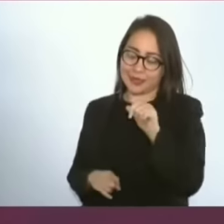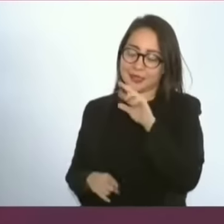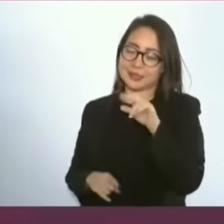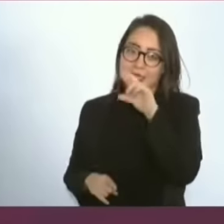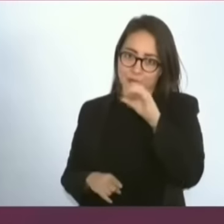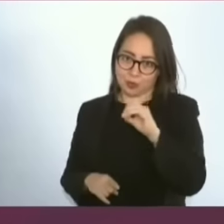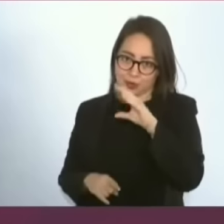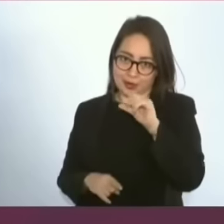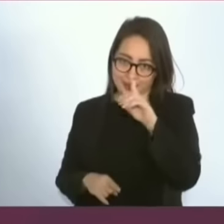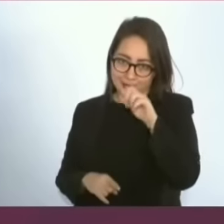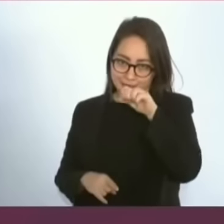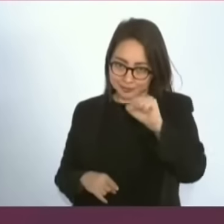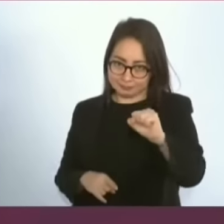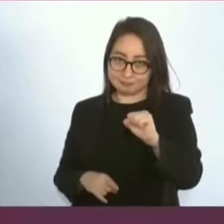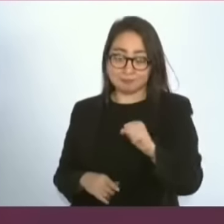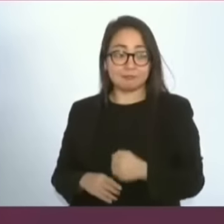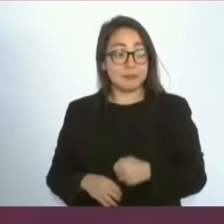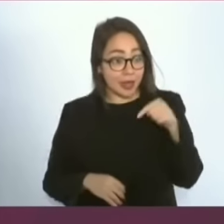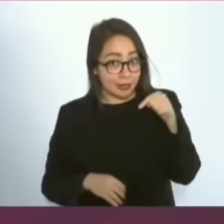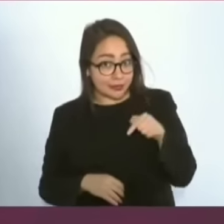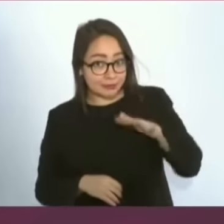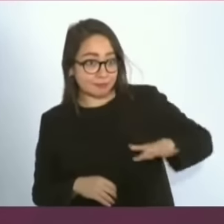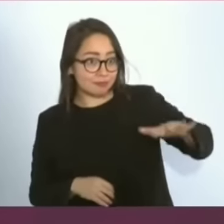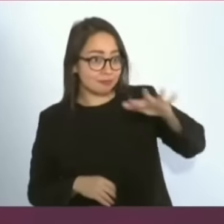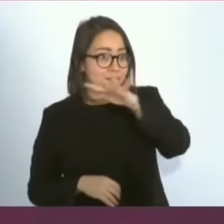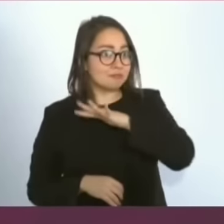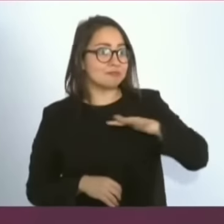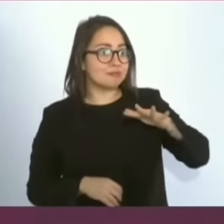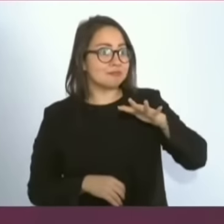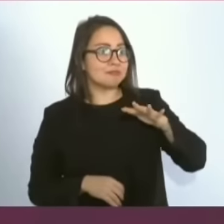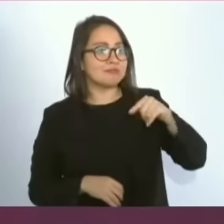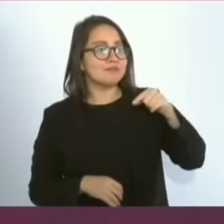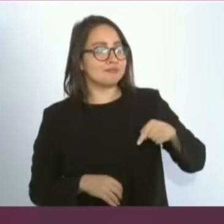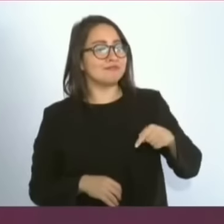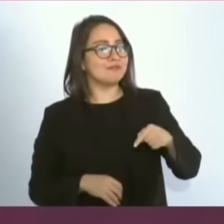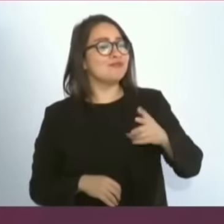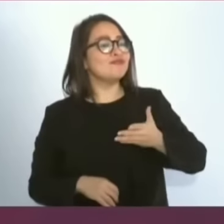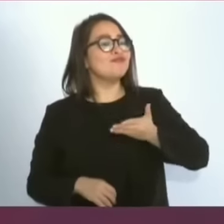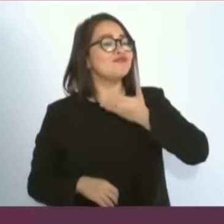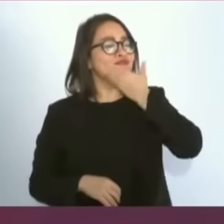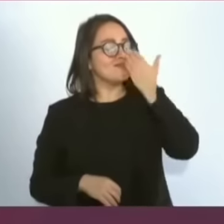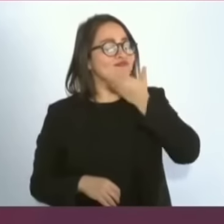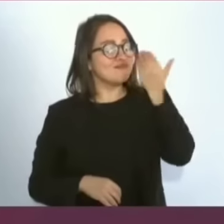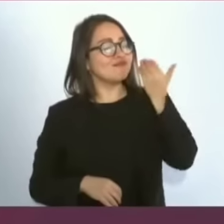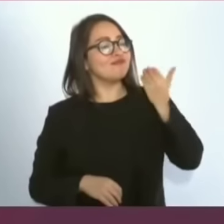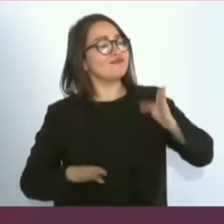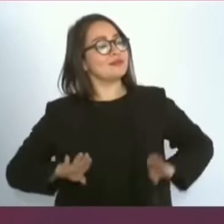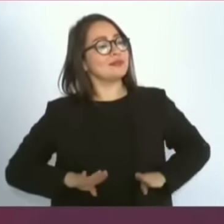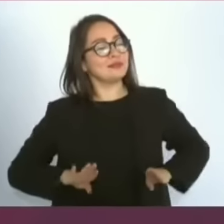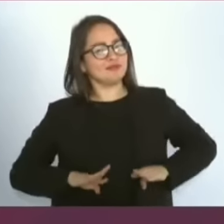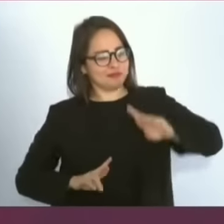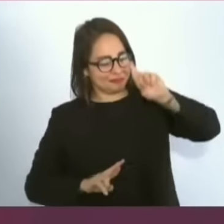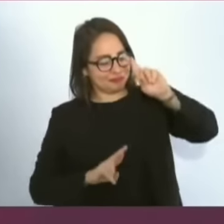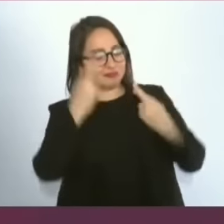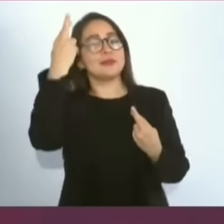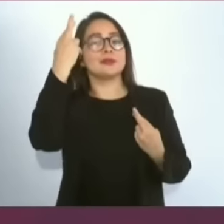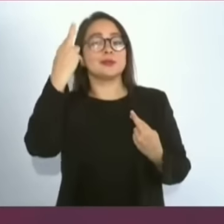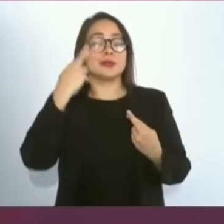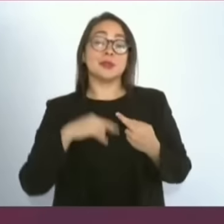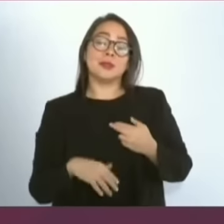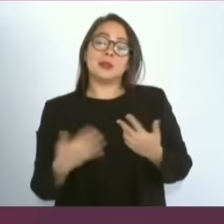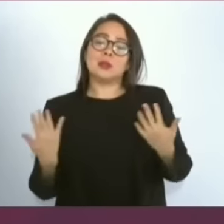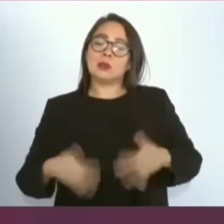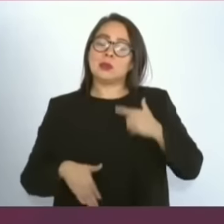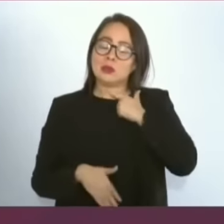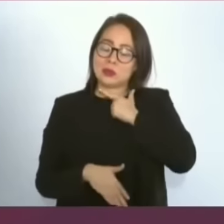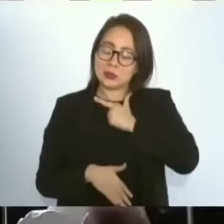Aquí estamos en tierra de revolucionarios, y por eso me da mucho gusto